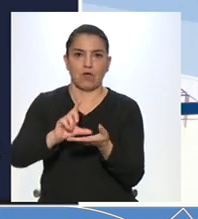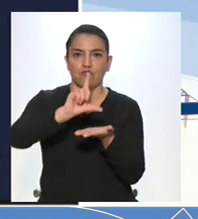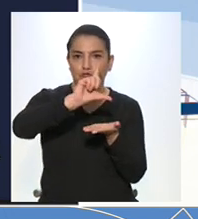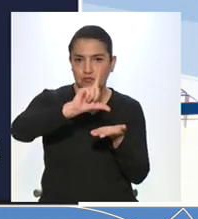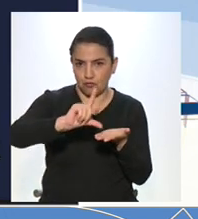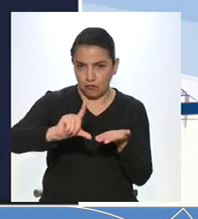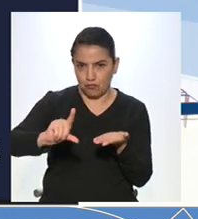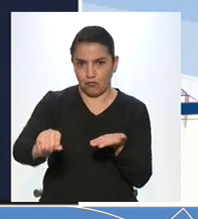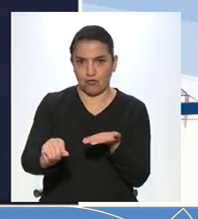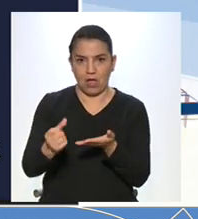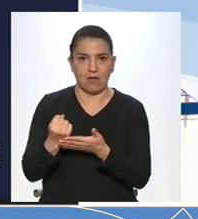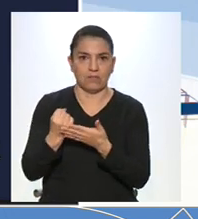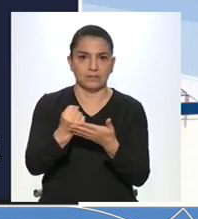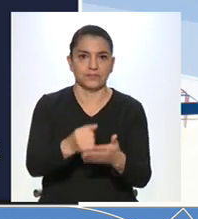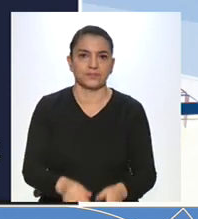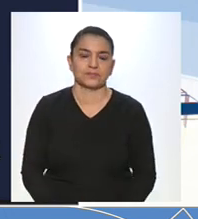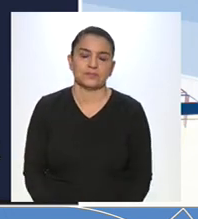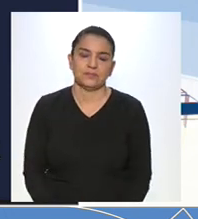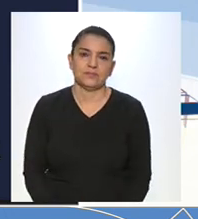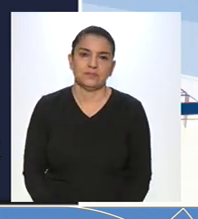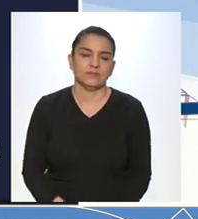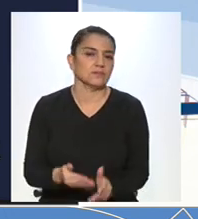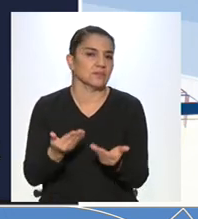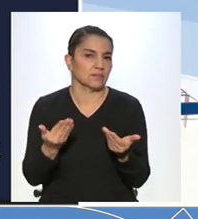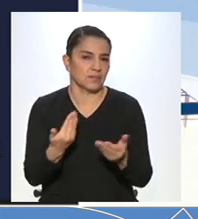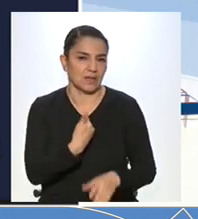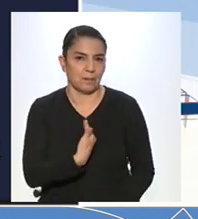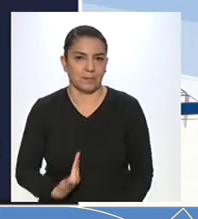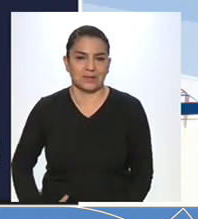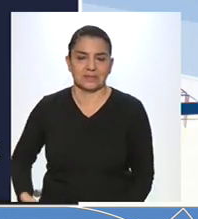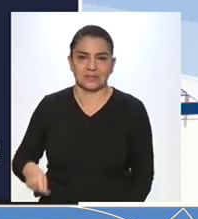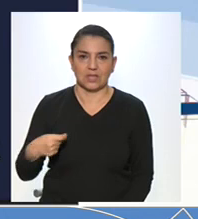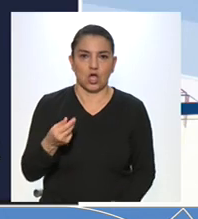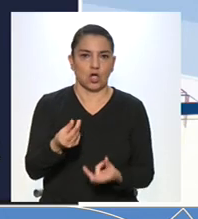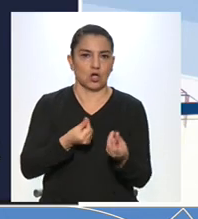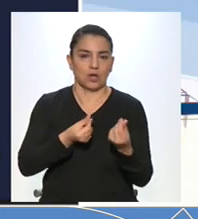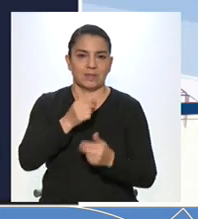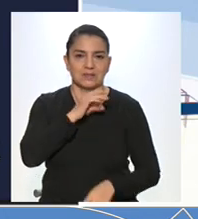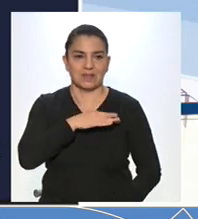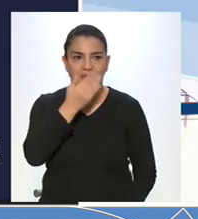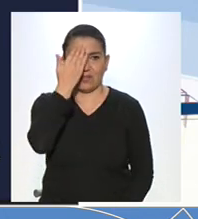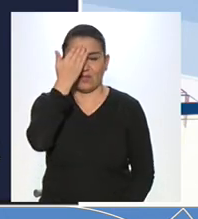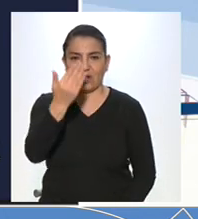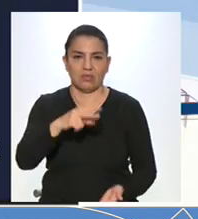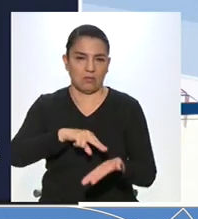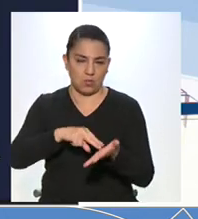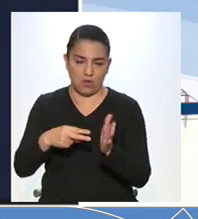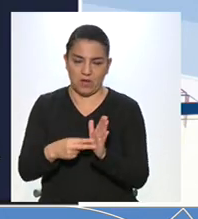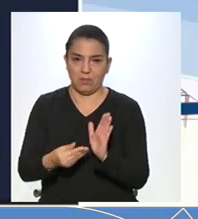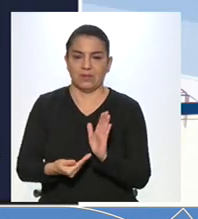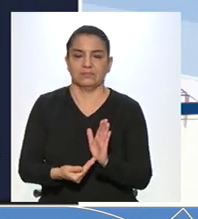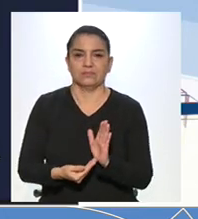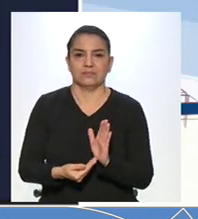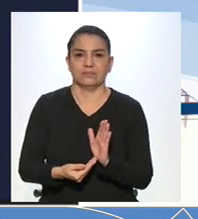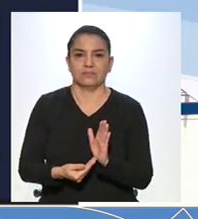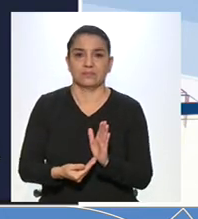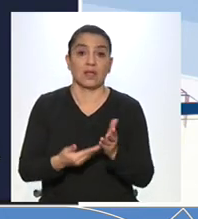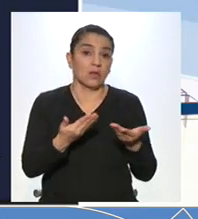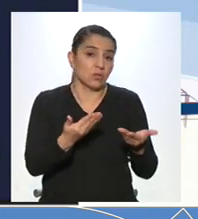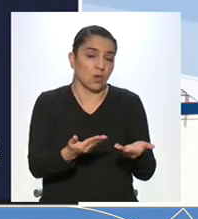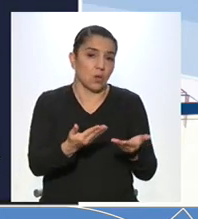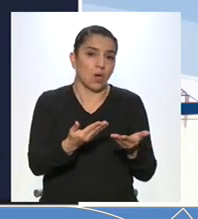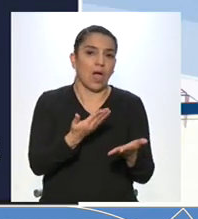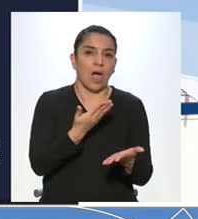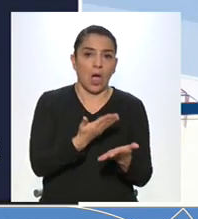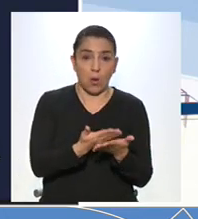de sus beneficios. De este modo, Presidenta, la economía chilena se enfrenta actualmente a una encrucijada. Por un lado, puede